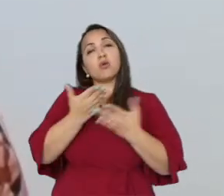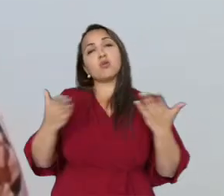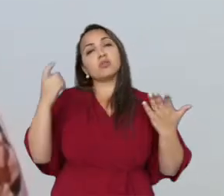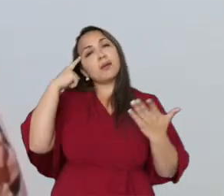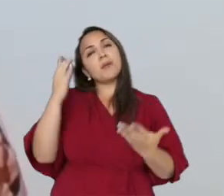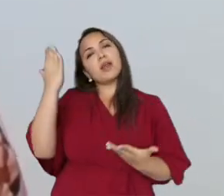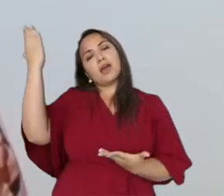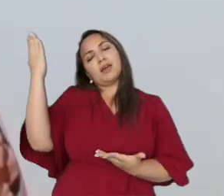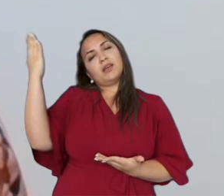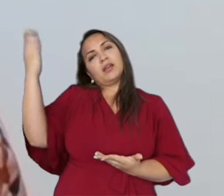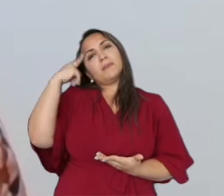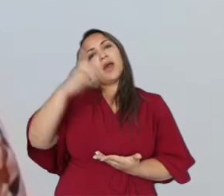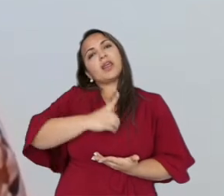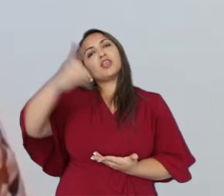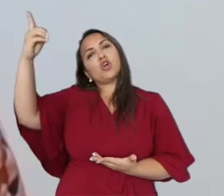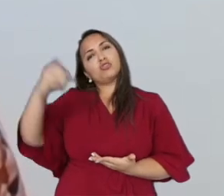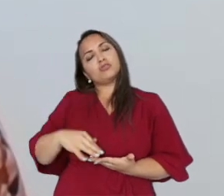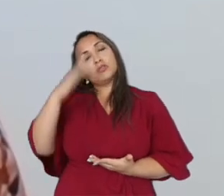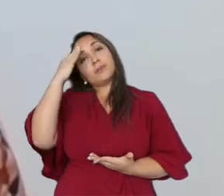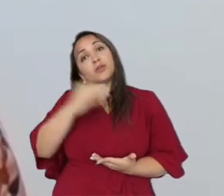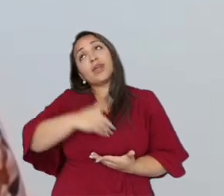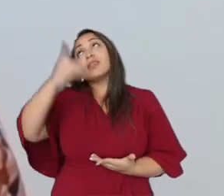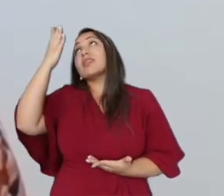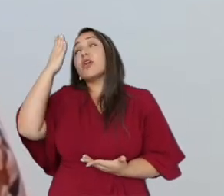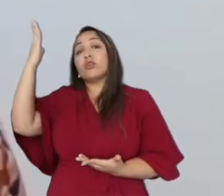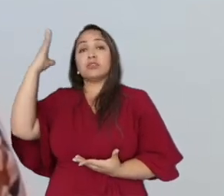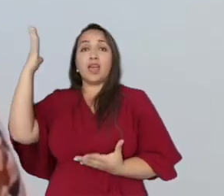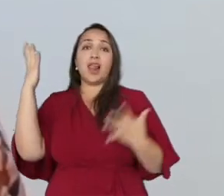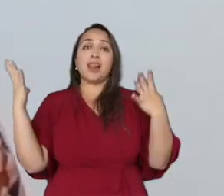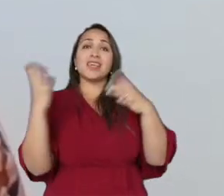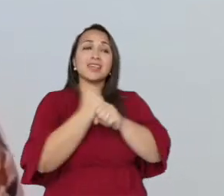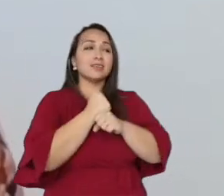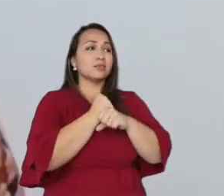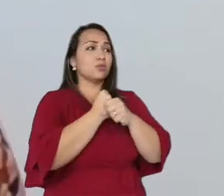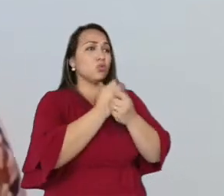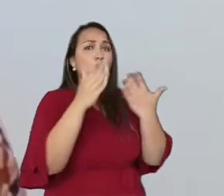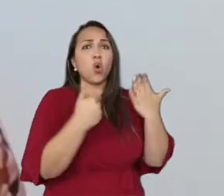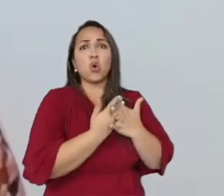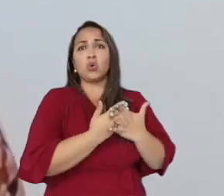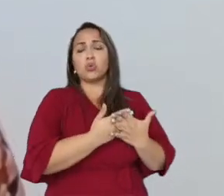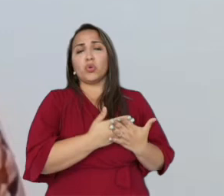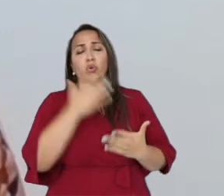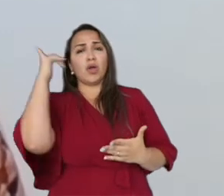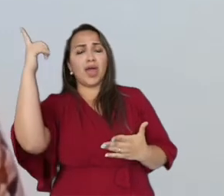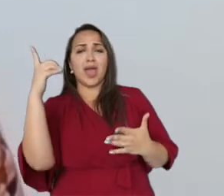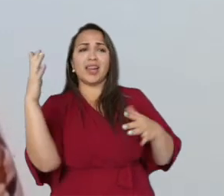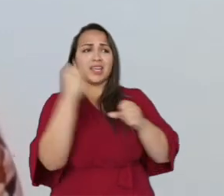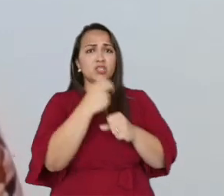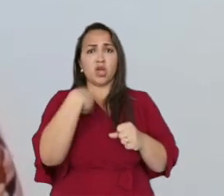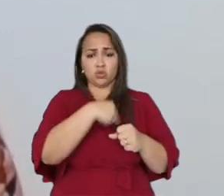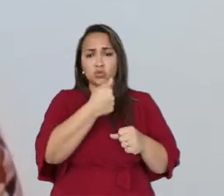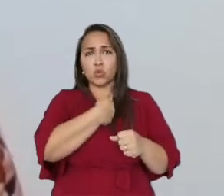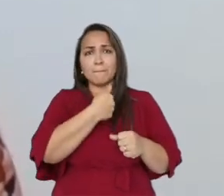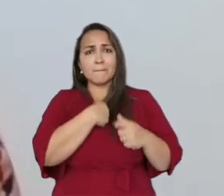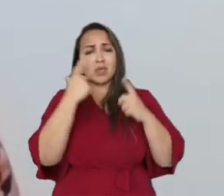para Él, para Dios, porque Dios es el creador, Dios es el que nos ha